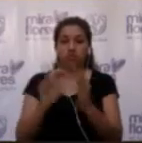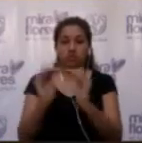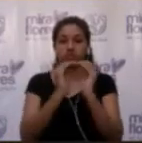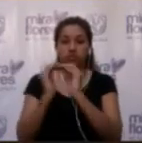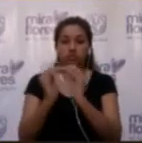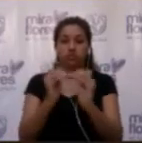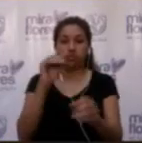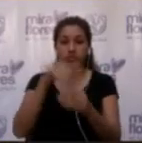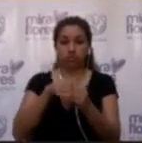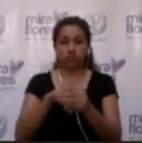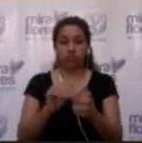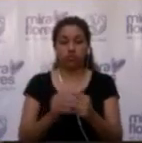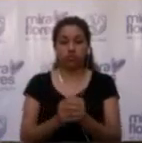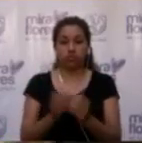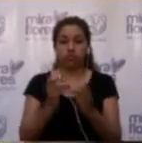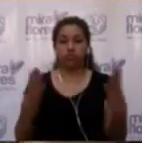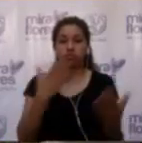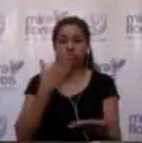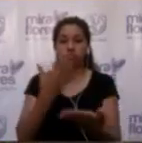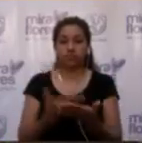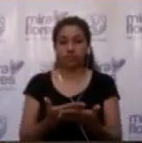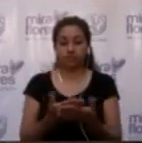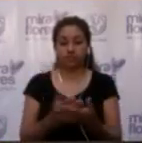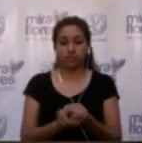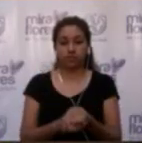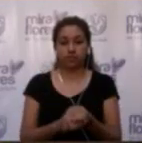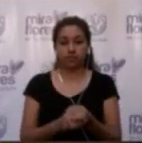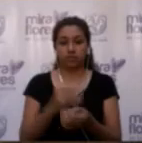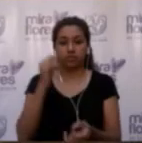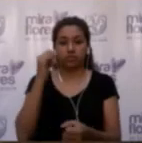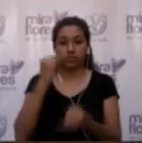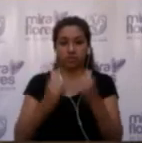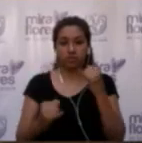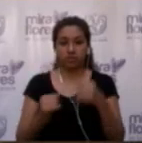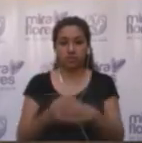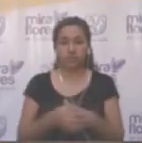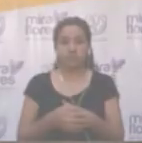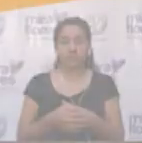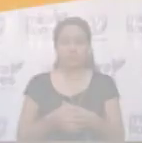aprueba también por unanimidad de votos. Muchísimas gracias. Levantamos la sesión.